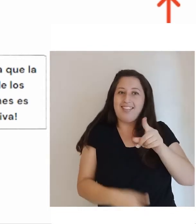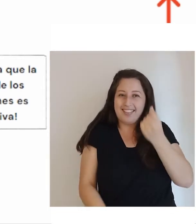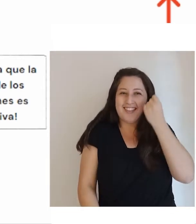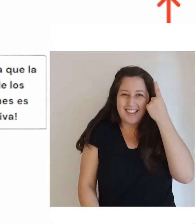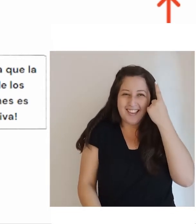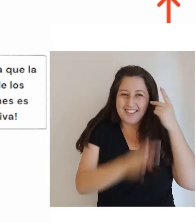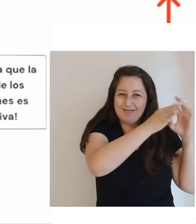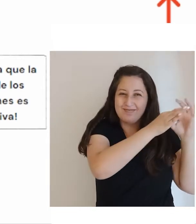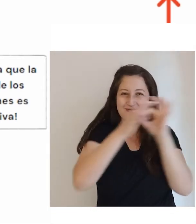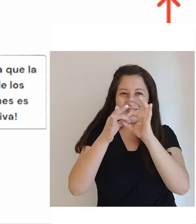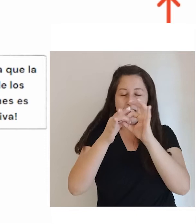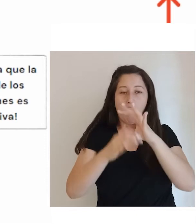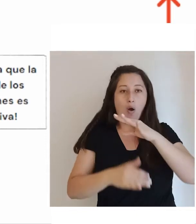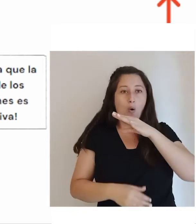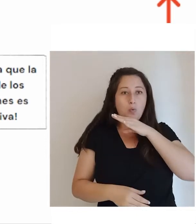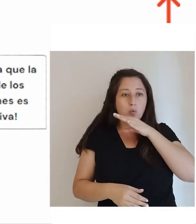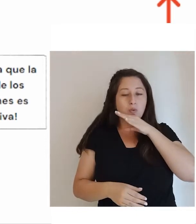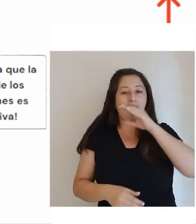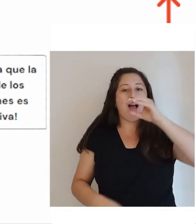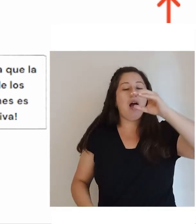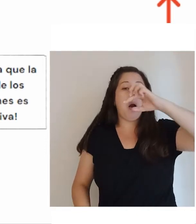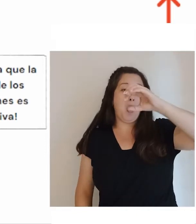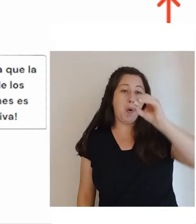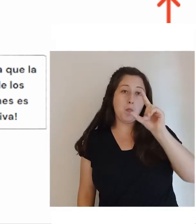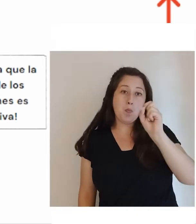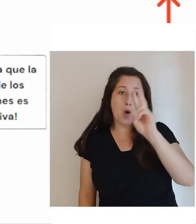Ahora quizás tiene más sentido para ti cuando se